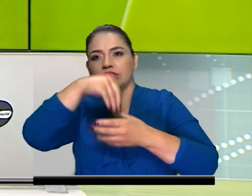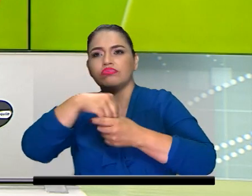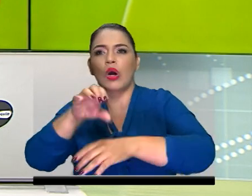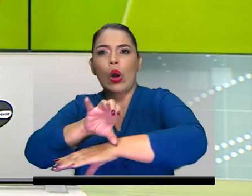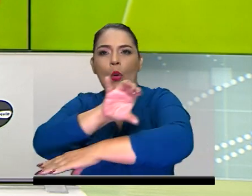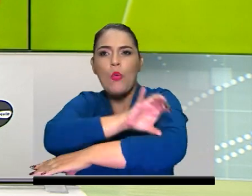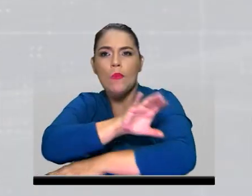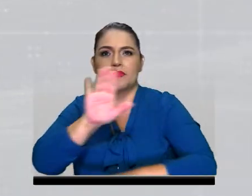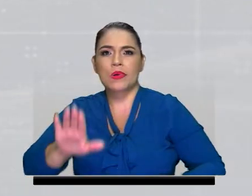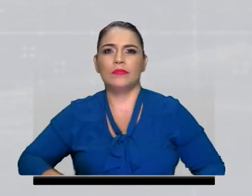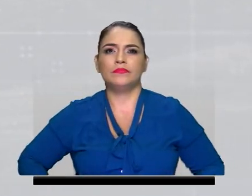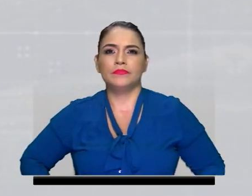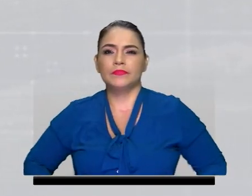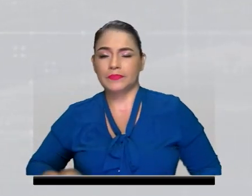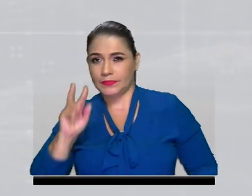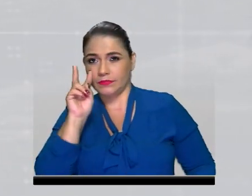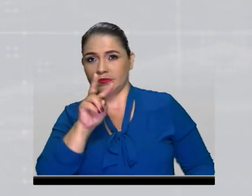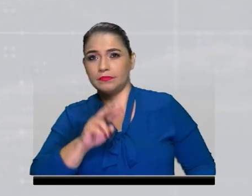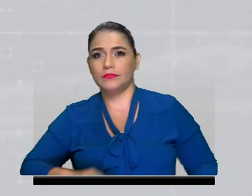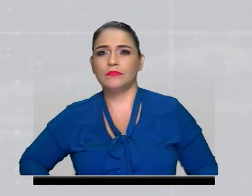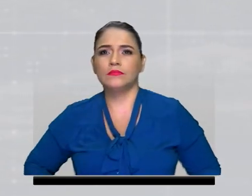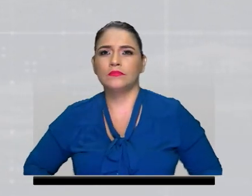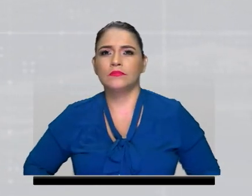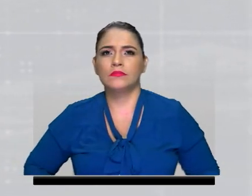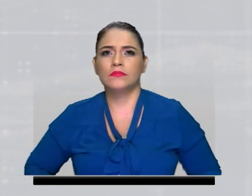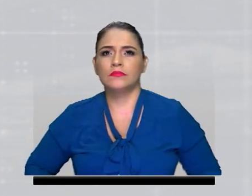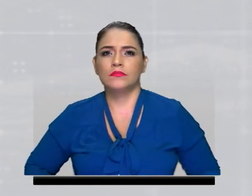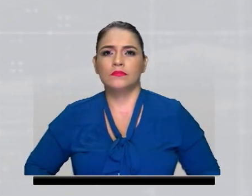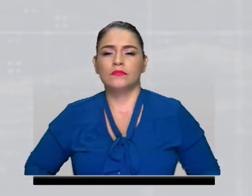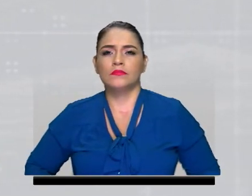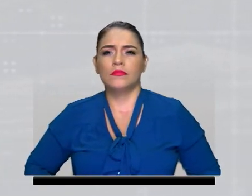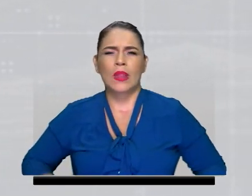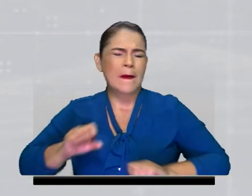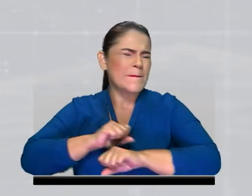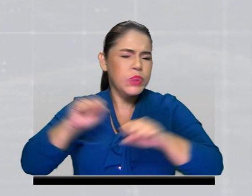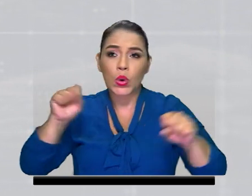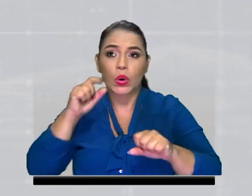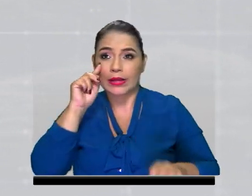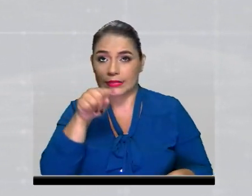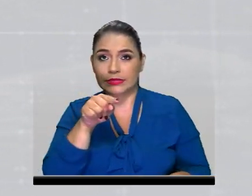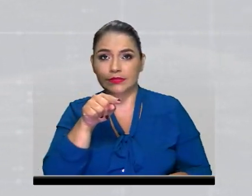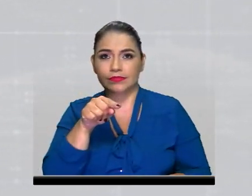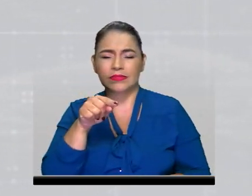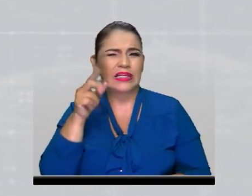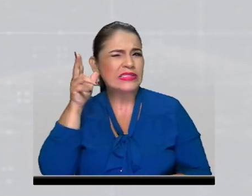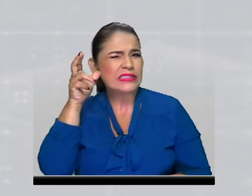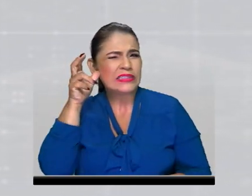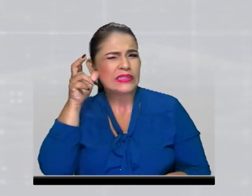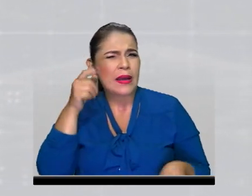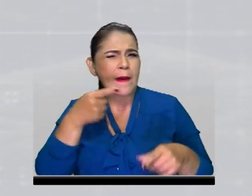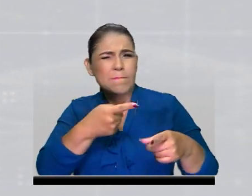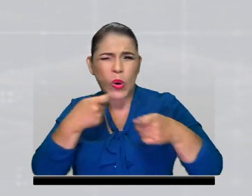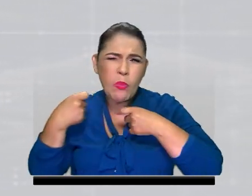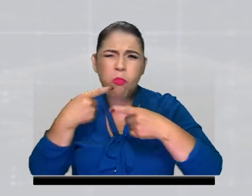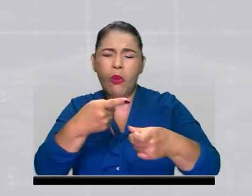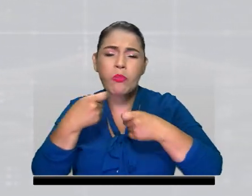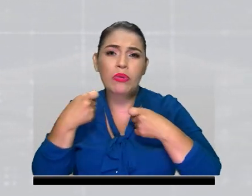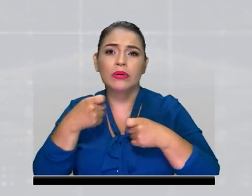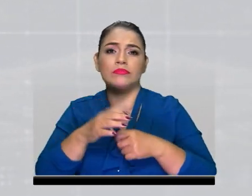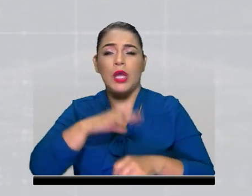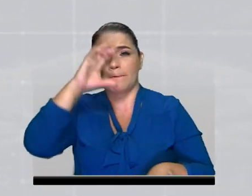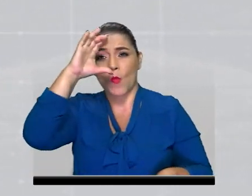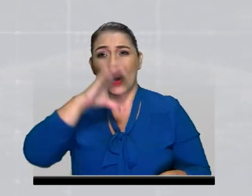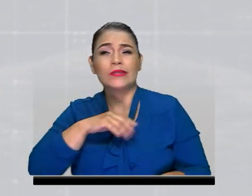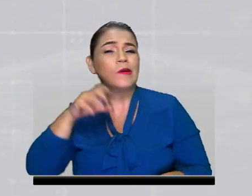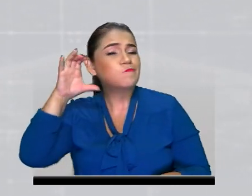Caucasia. ¡Explosivo, marica! Este es el momento del ataque contra la patrulla de